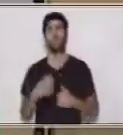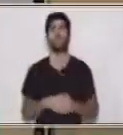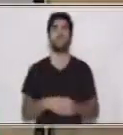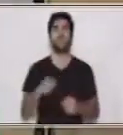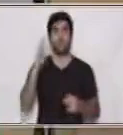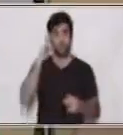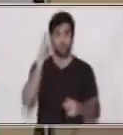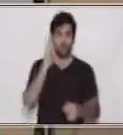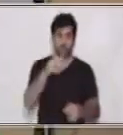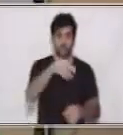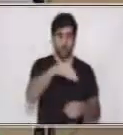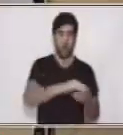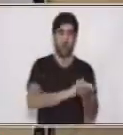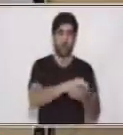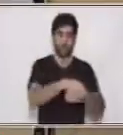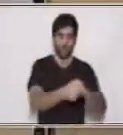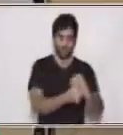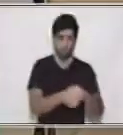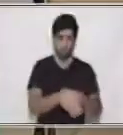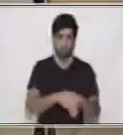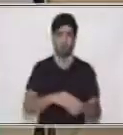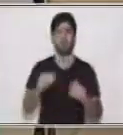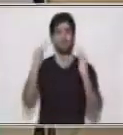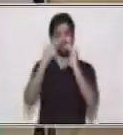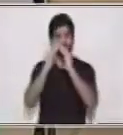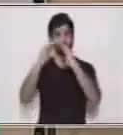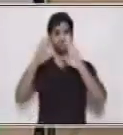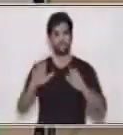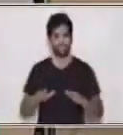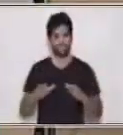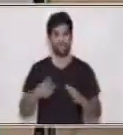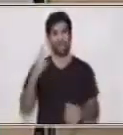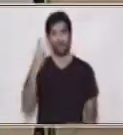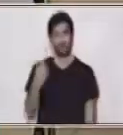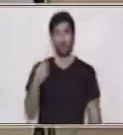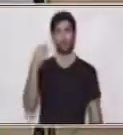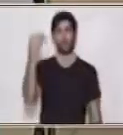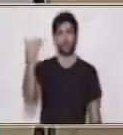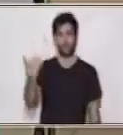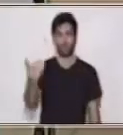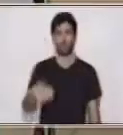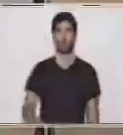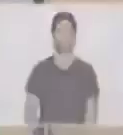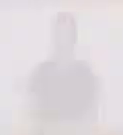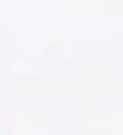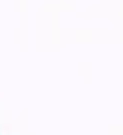gel antibacterial. Gracias por tu atención y quédate en casa. Hasta una próxima oportunidad.